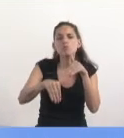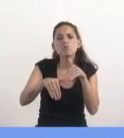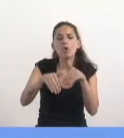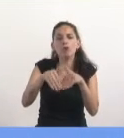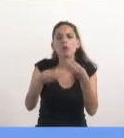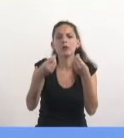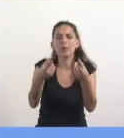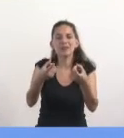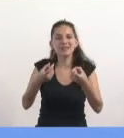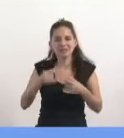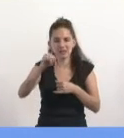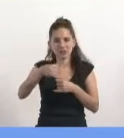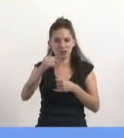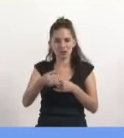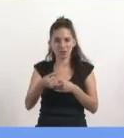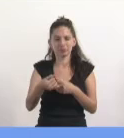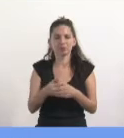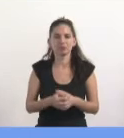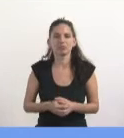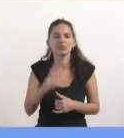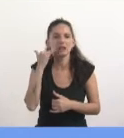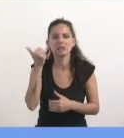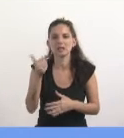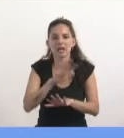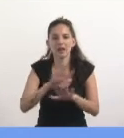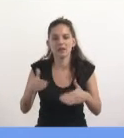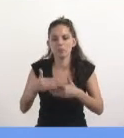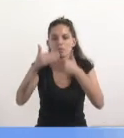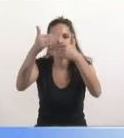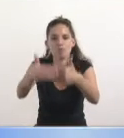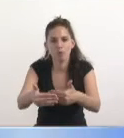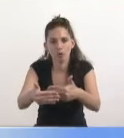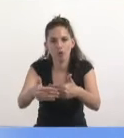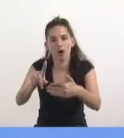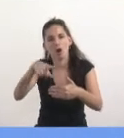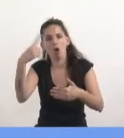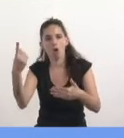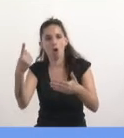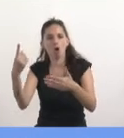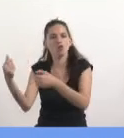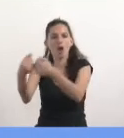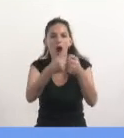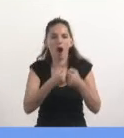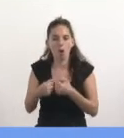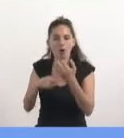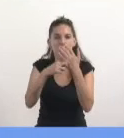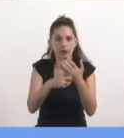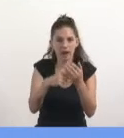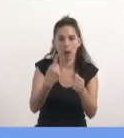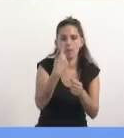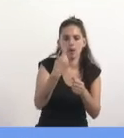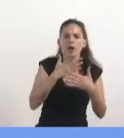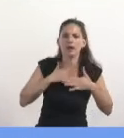las obligaciones de medios que ya tenían con las prórrogas sucesivas de los otros consensos fiscales. Primero, a la